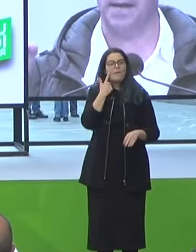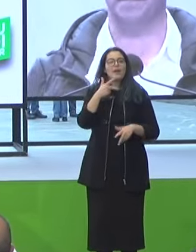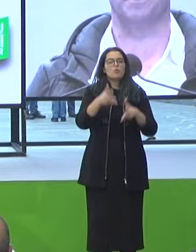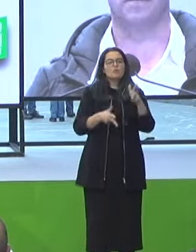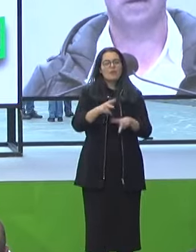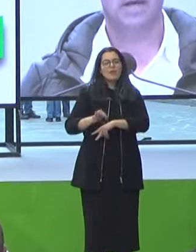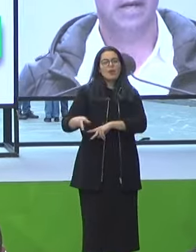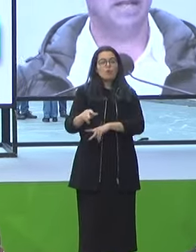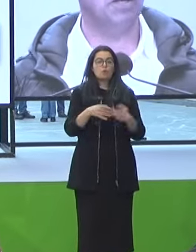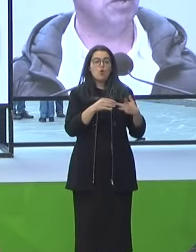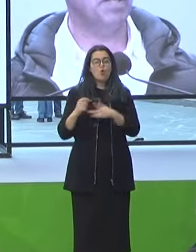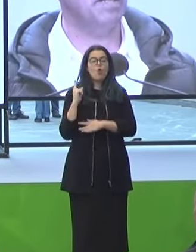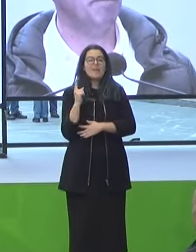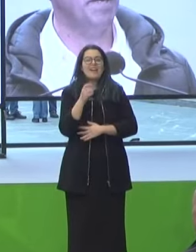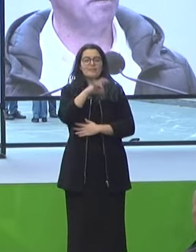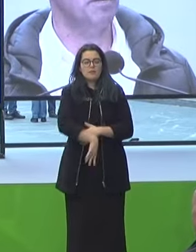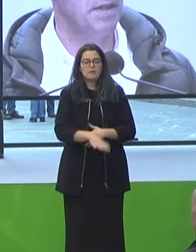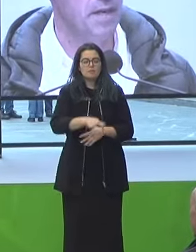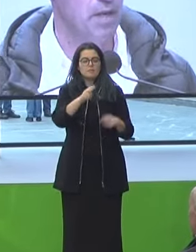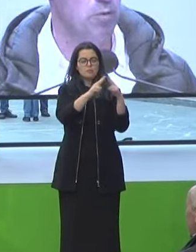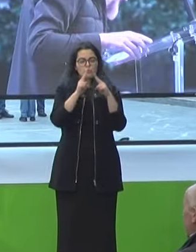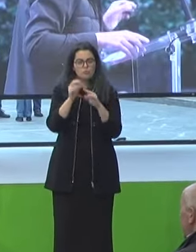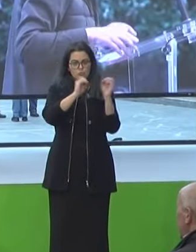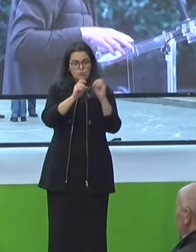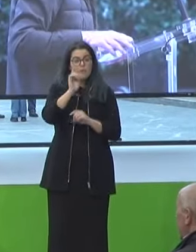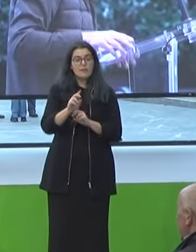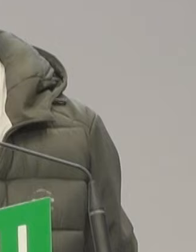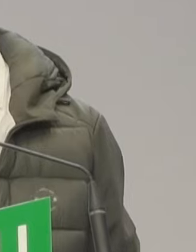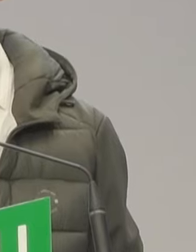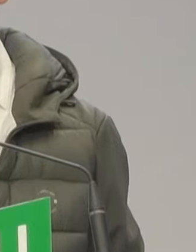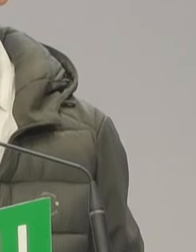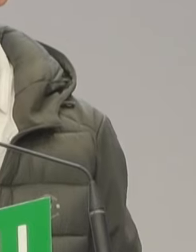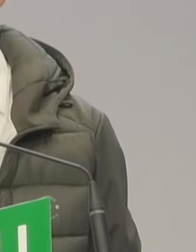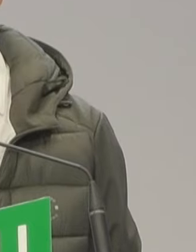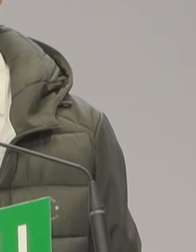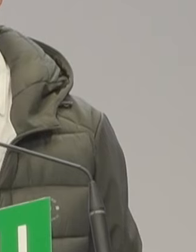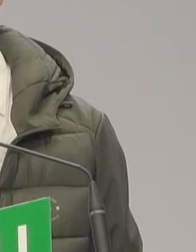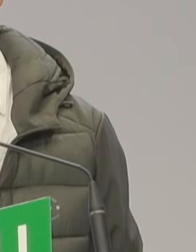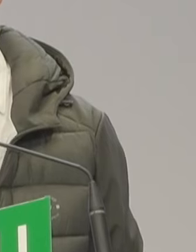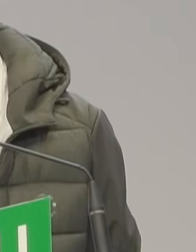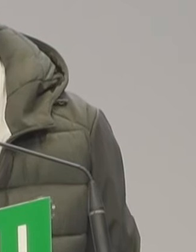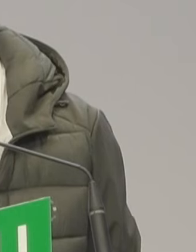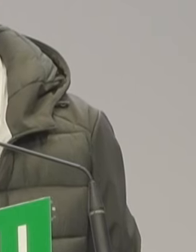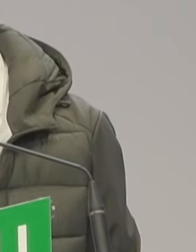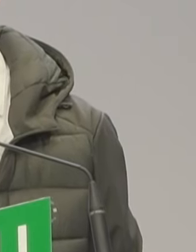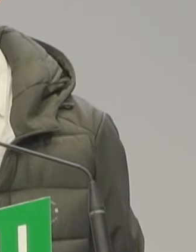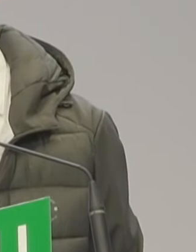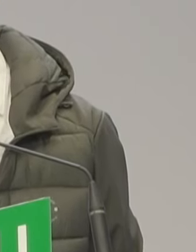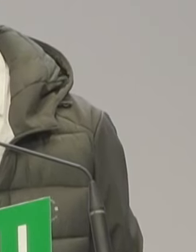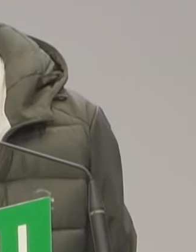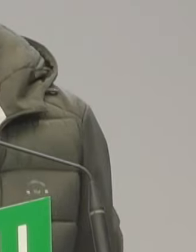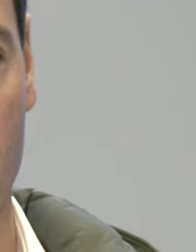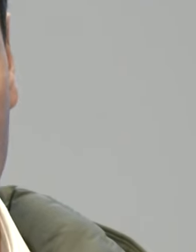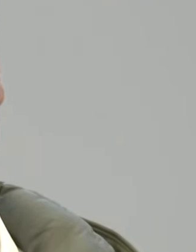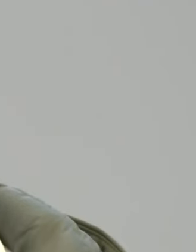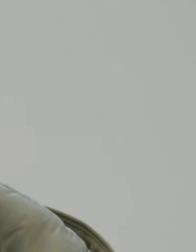euskadi y las encuestas también dicen alguna otra cosa que la sociedad vasca quiere que gobierne el